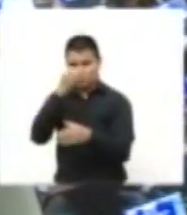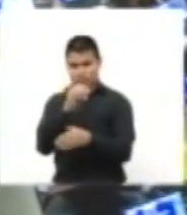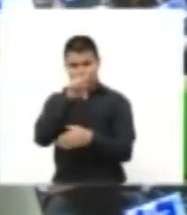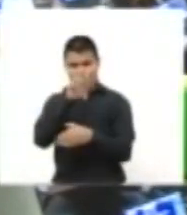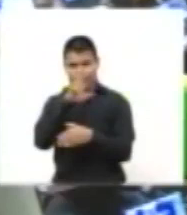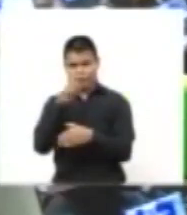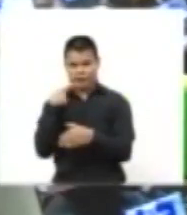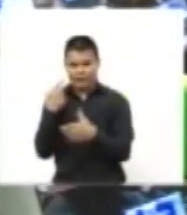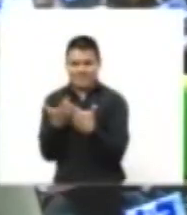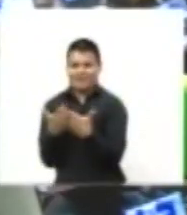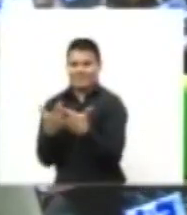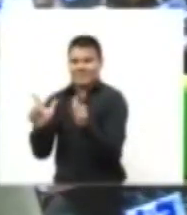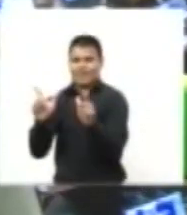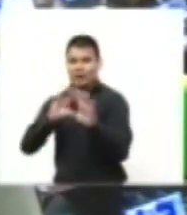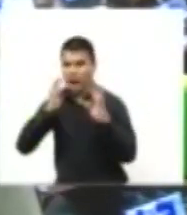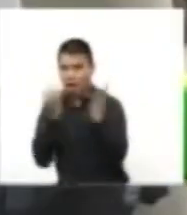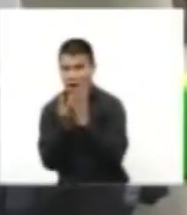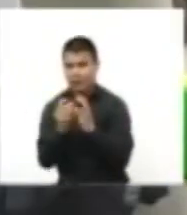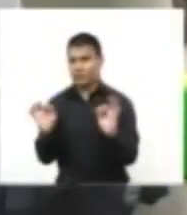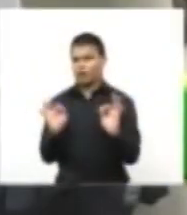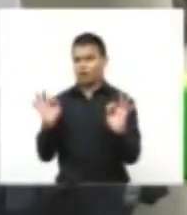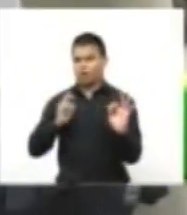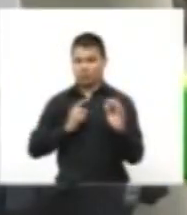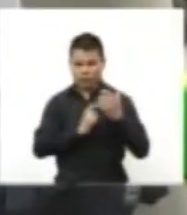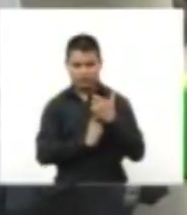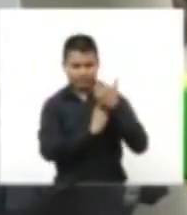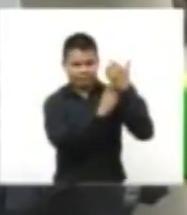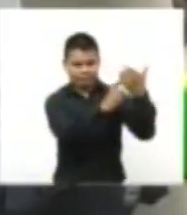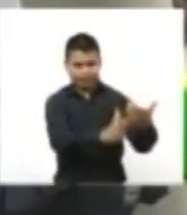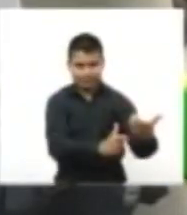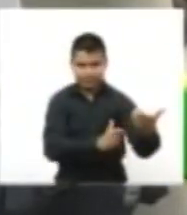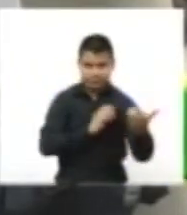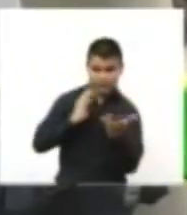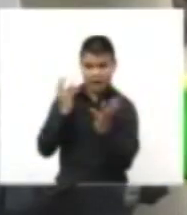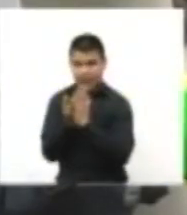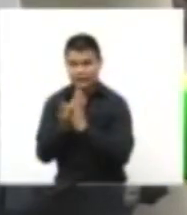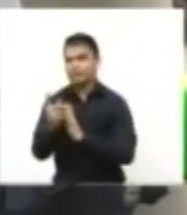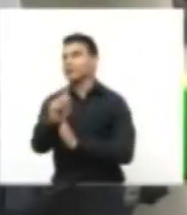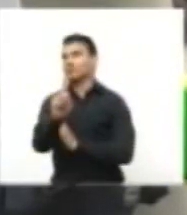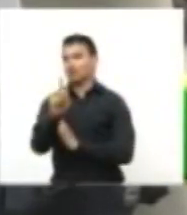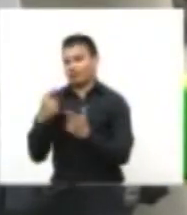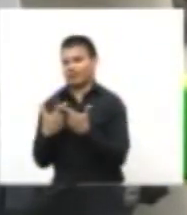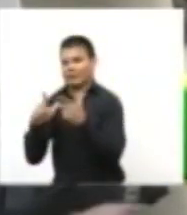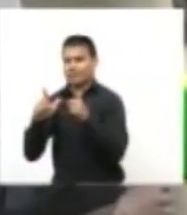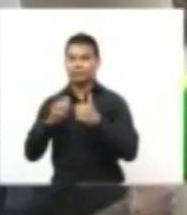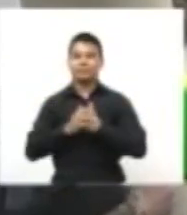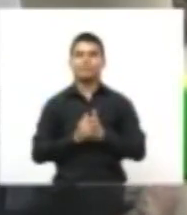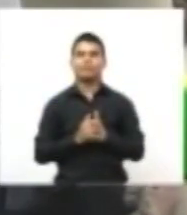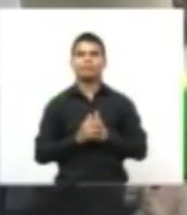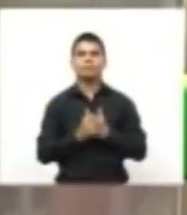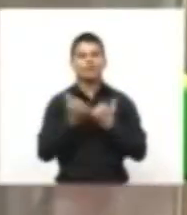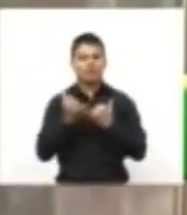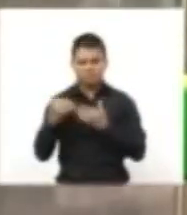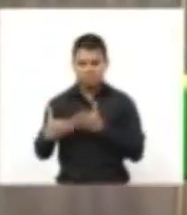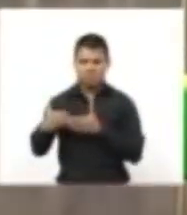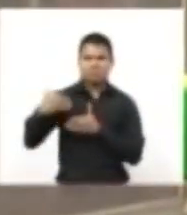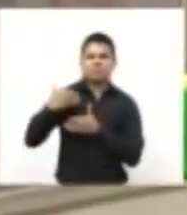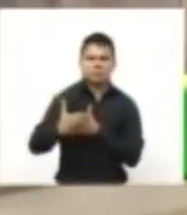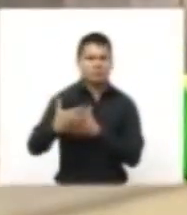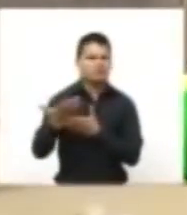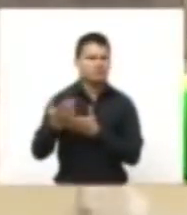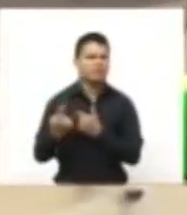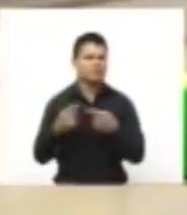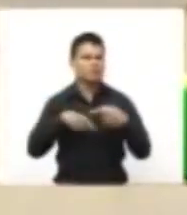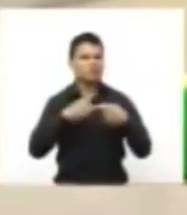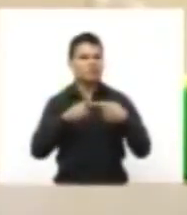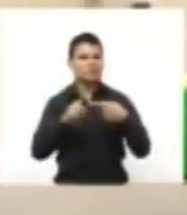en Cámara y Senado la ley de amnistía para la desmovilización de los farianos y deberá pasar ahora a sanción presidencial. Este es el primer paso en el Congreso que define la implementación de